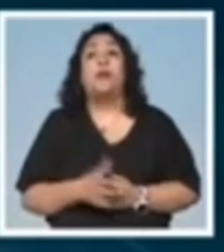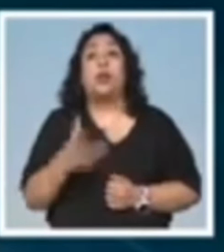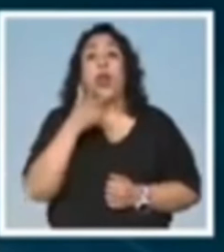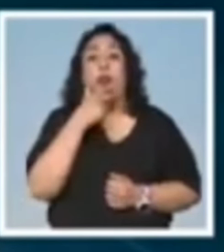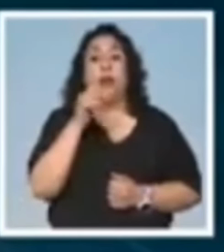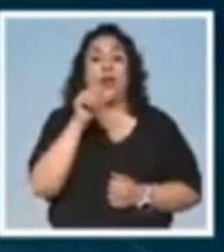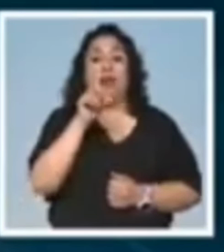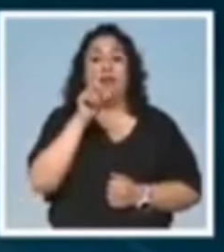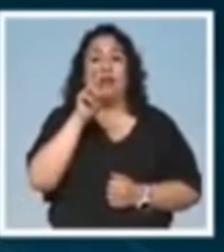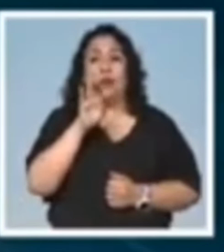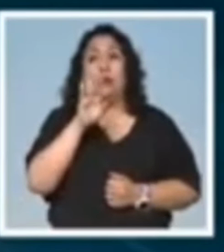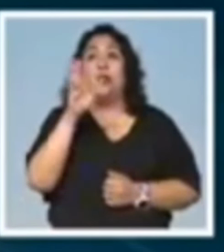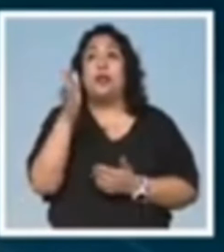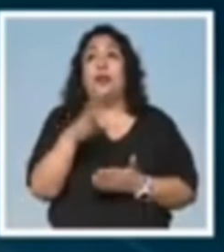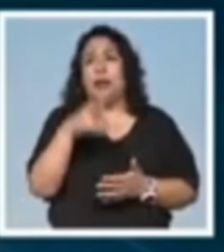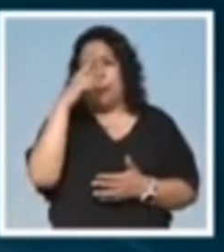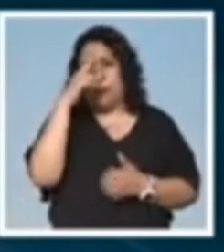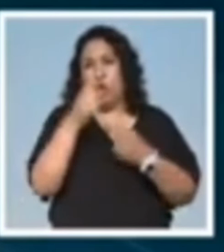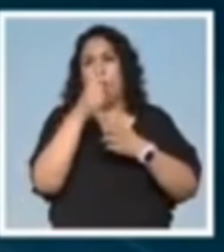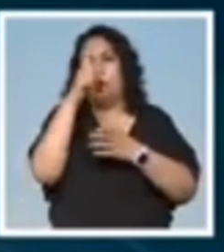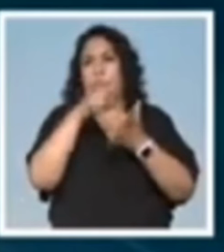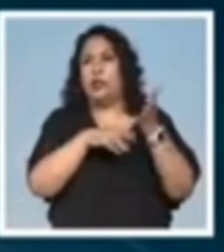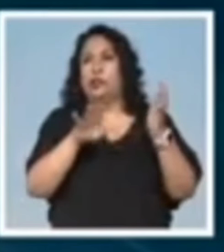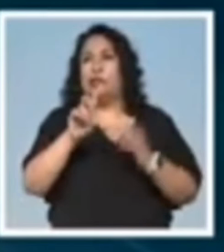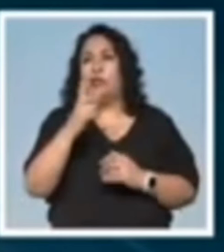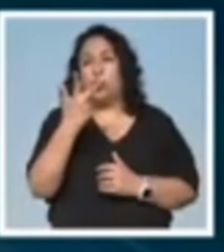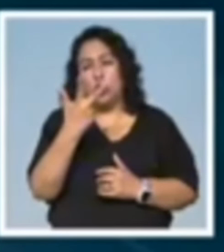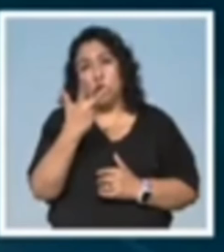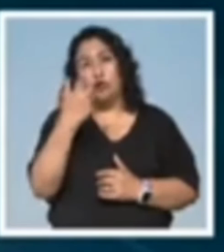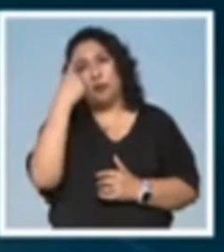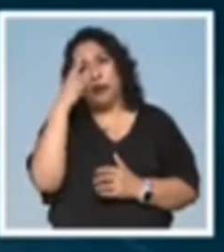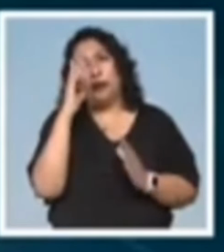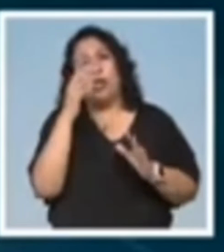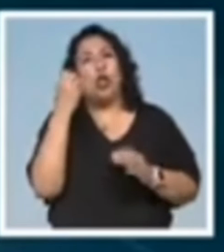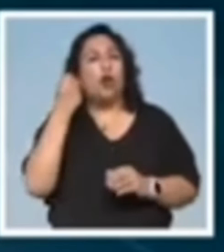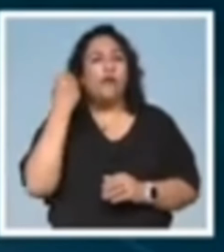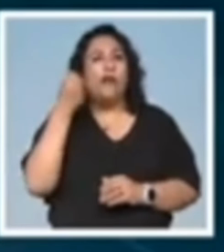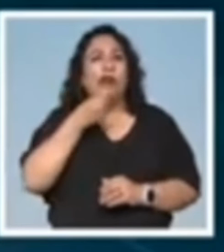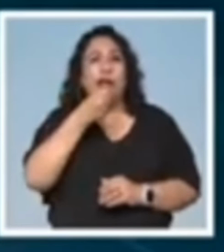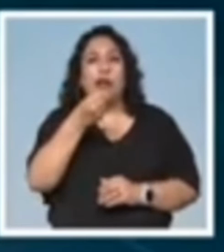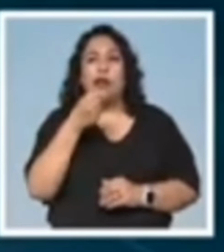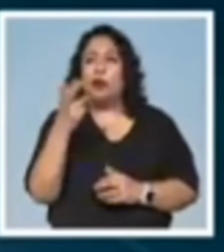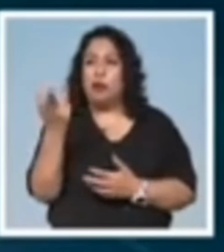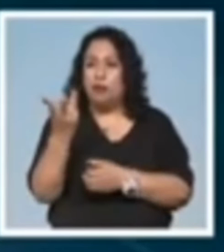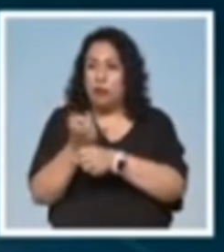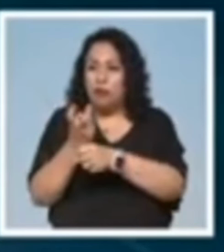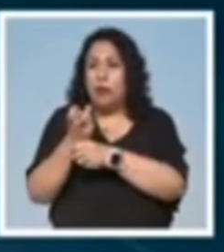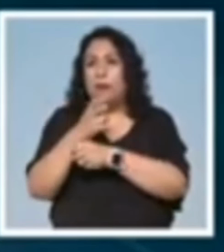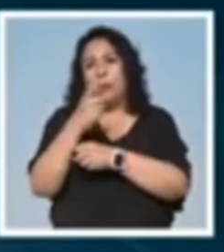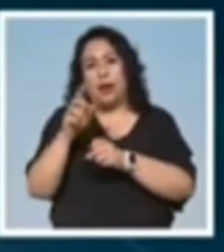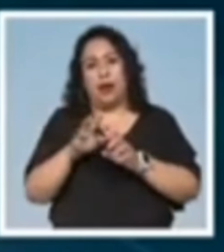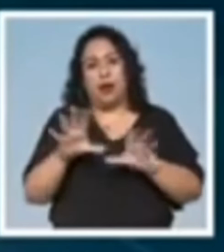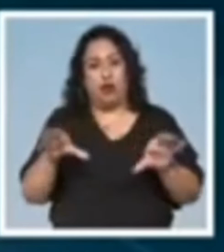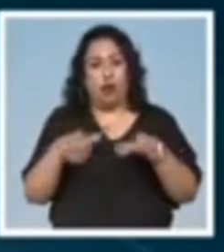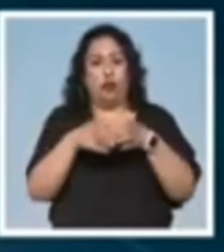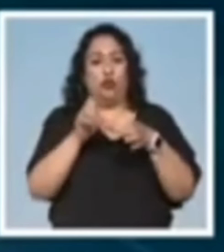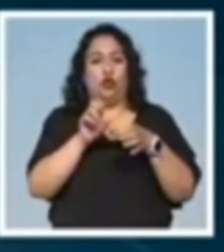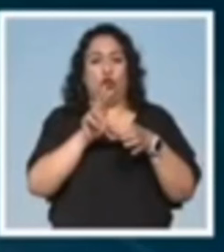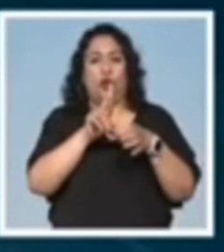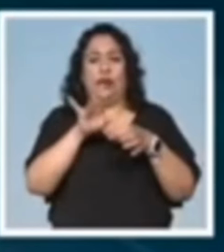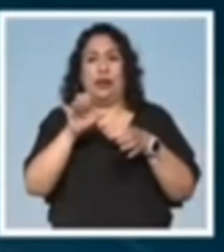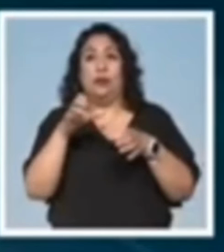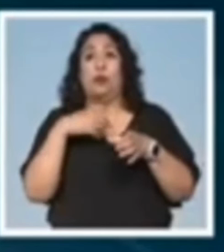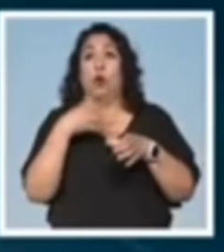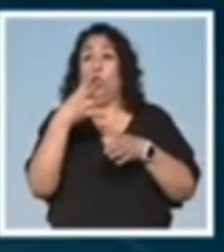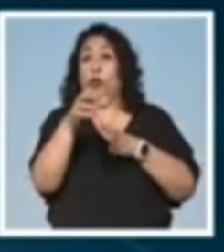André Breton llegó a México en 1938 para impartir una conferencia y reunir miembros para el movimiento surrealista. Durante